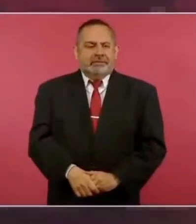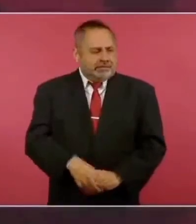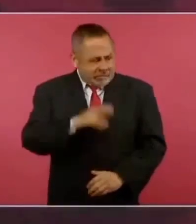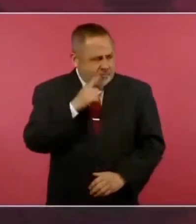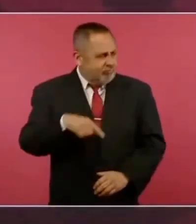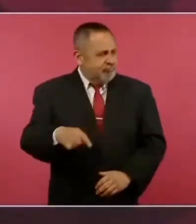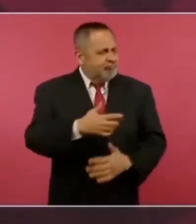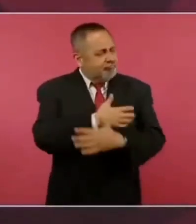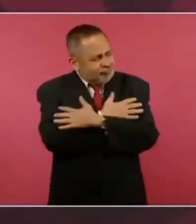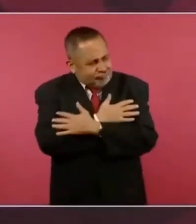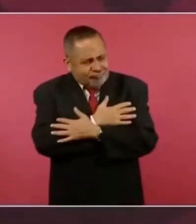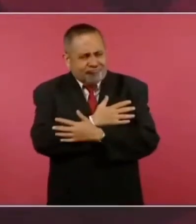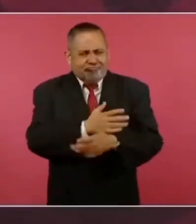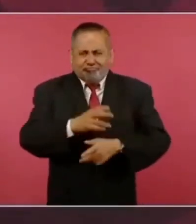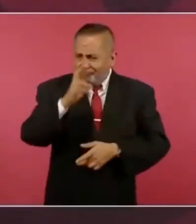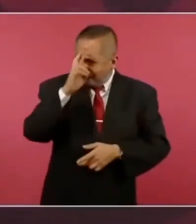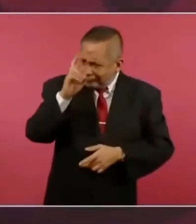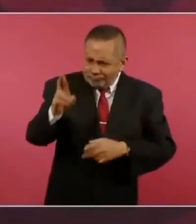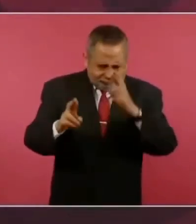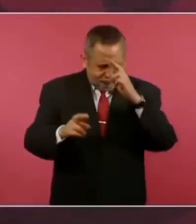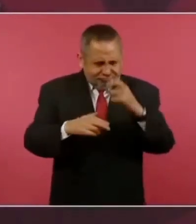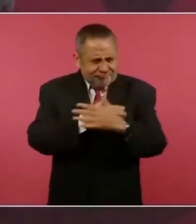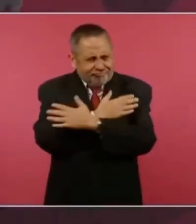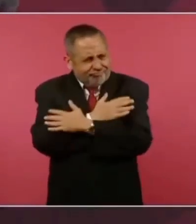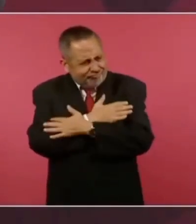abrazarnos, a respetarnos mucho.